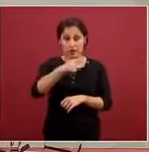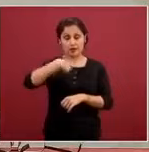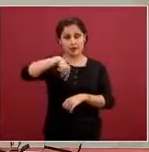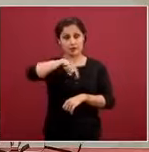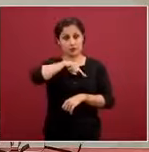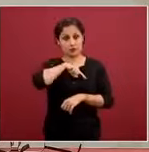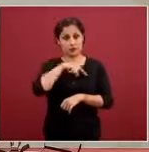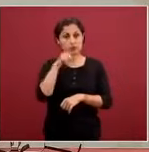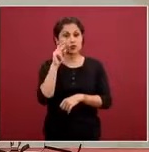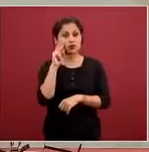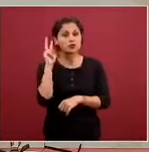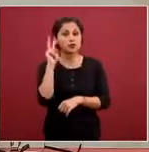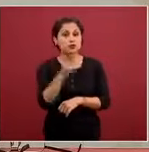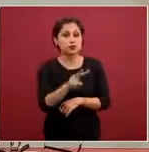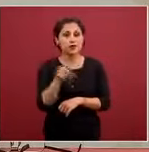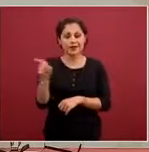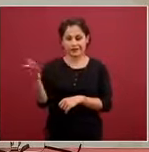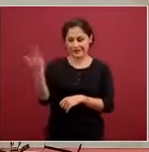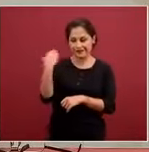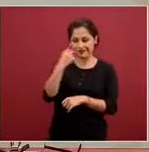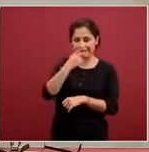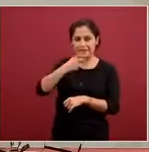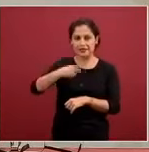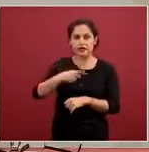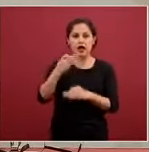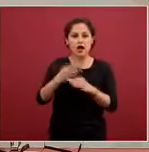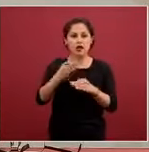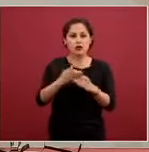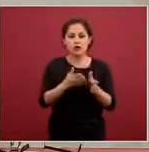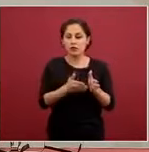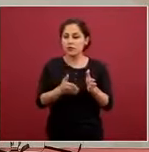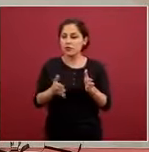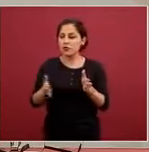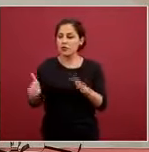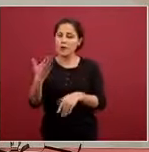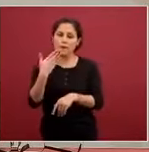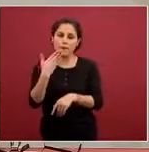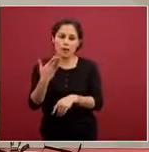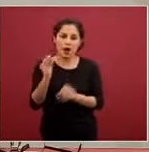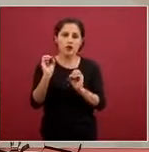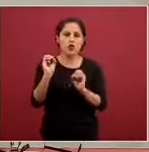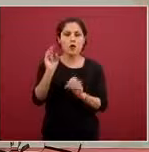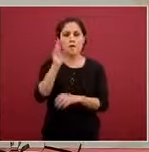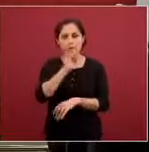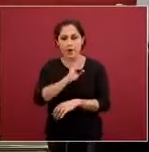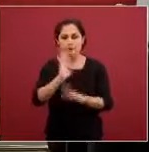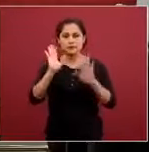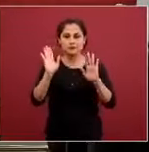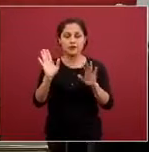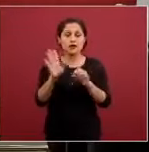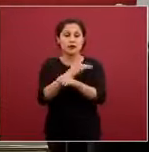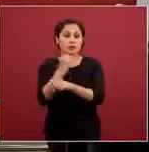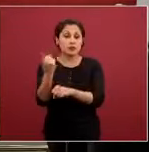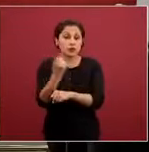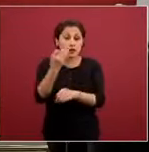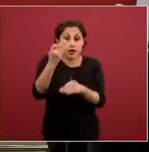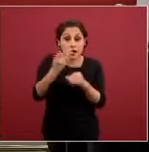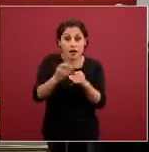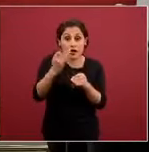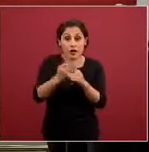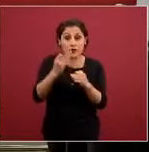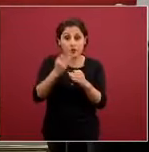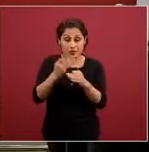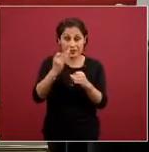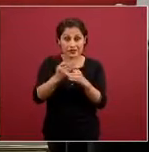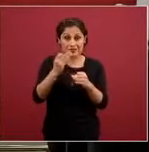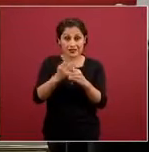bien o vamos mal, porque antes de ver los casos, lo que vemos es el efecto de la causa de lo que produce